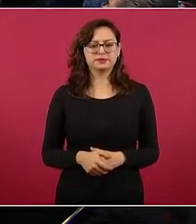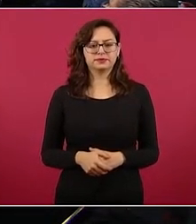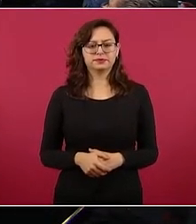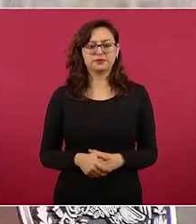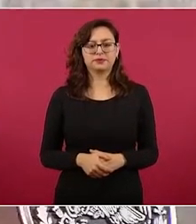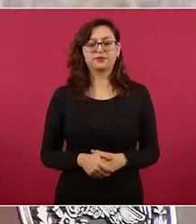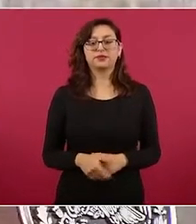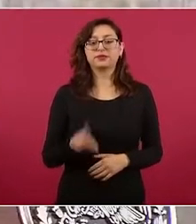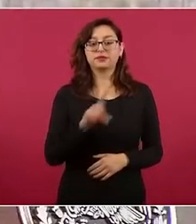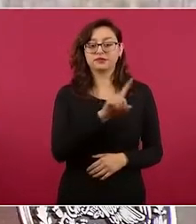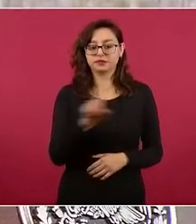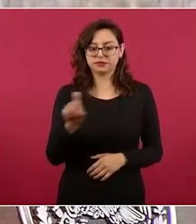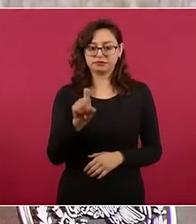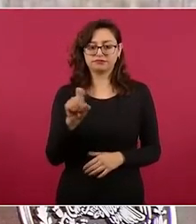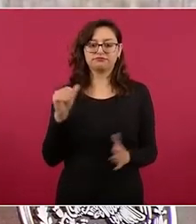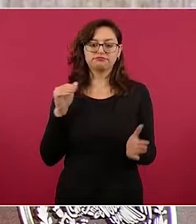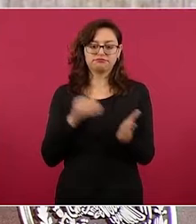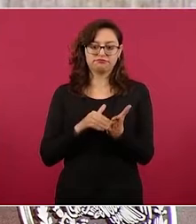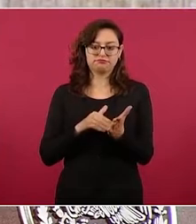Son más de 100,000